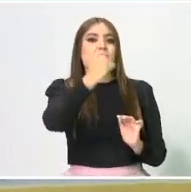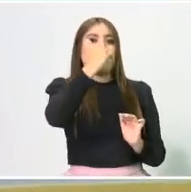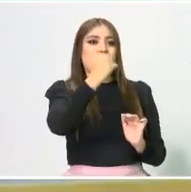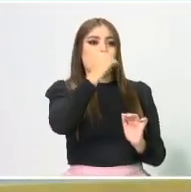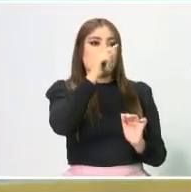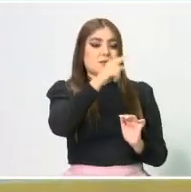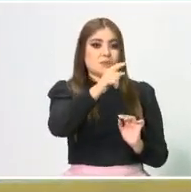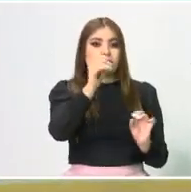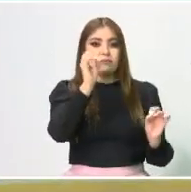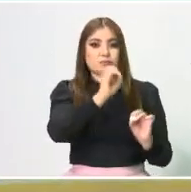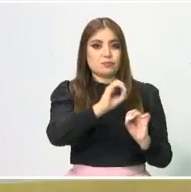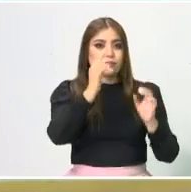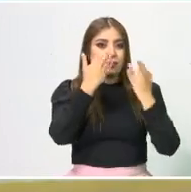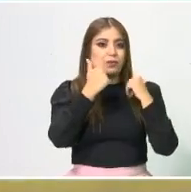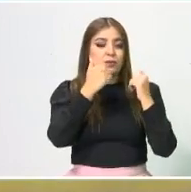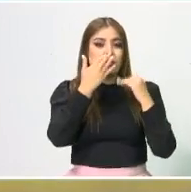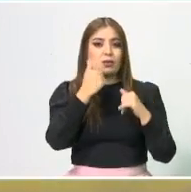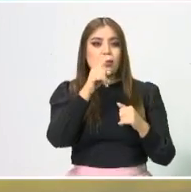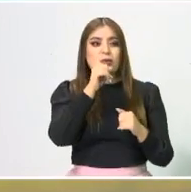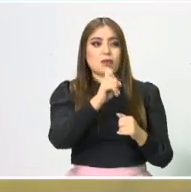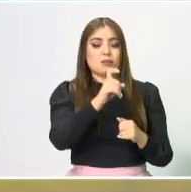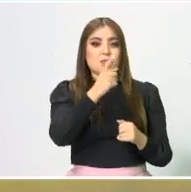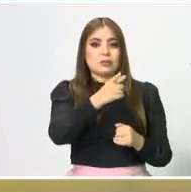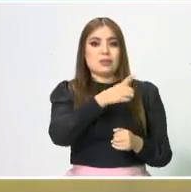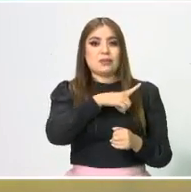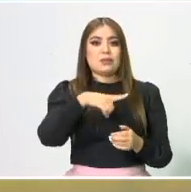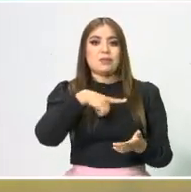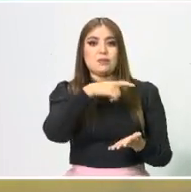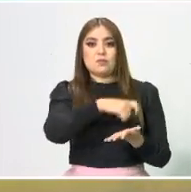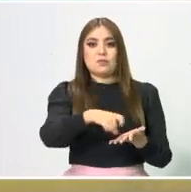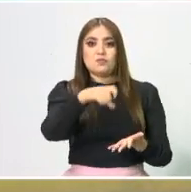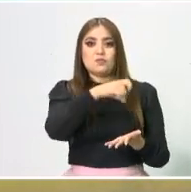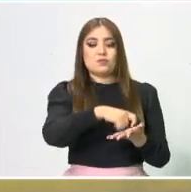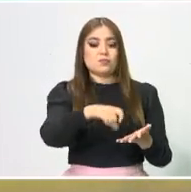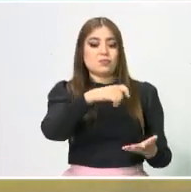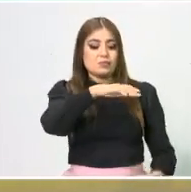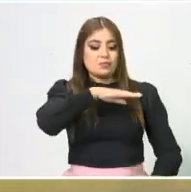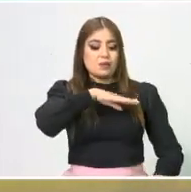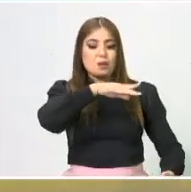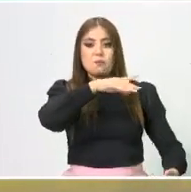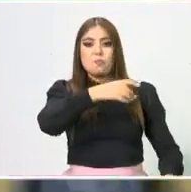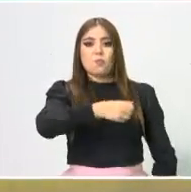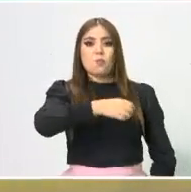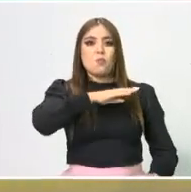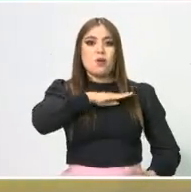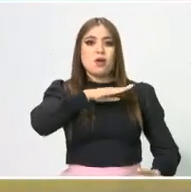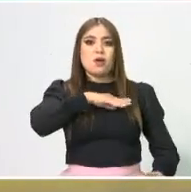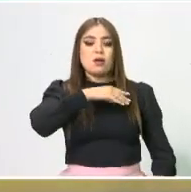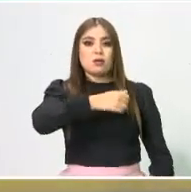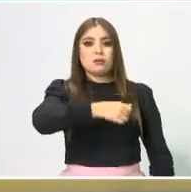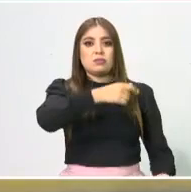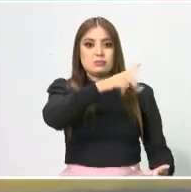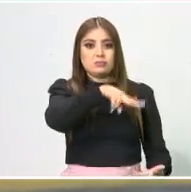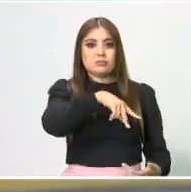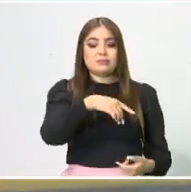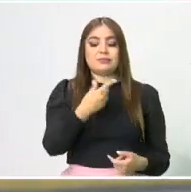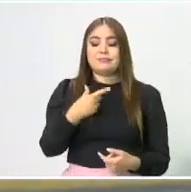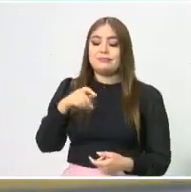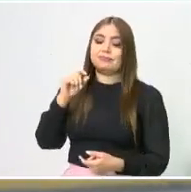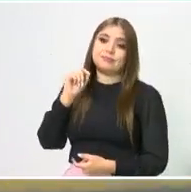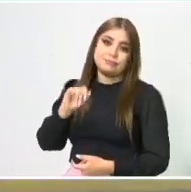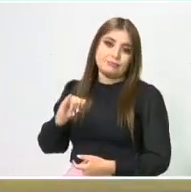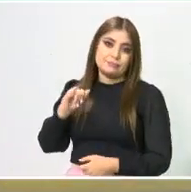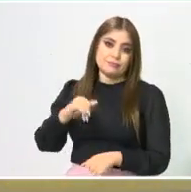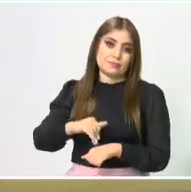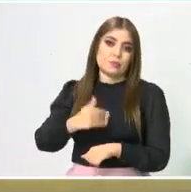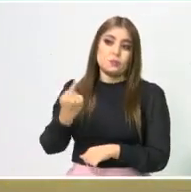realiza al no contar con agua y tener que comprar los garrafones, pues también representa un ingreso importante. Más que nada, sí, por